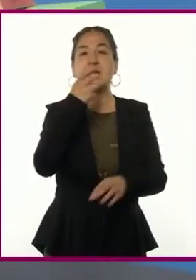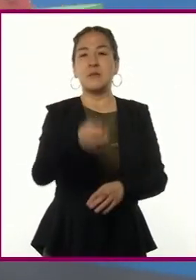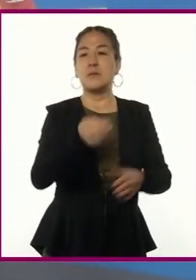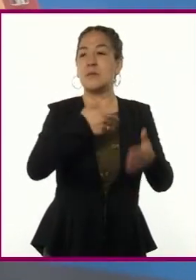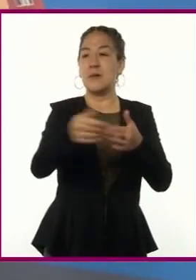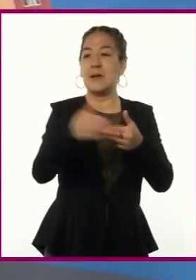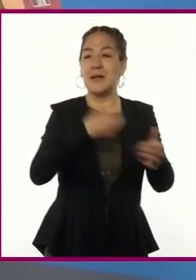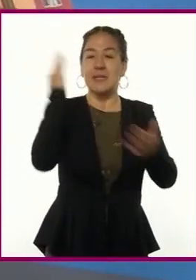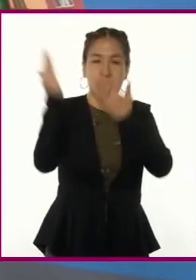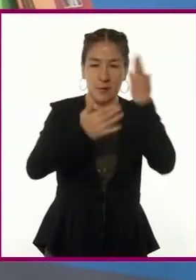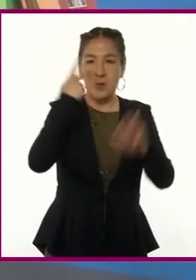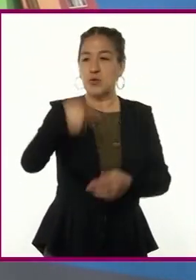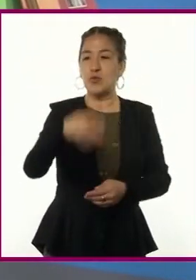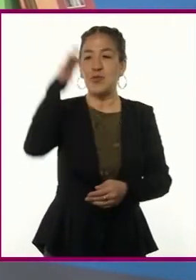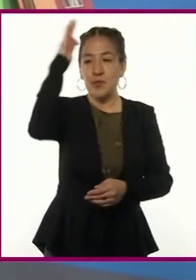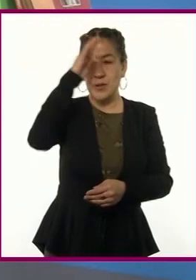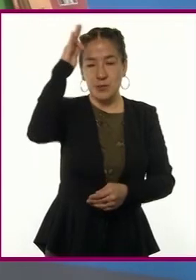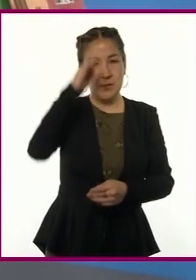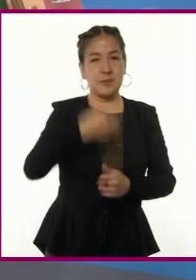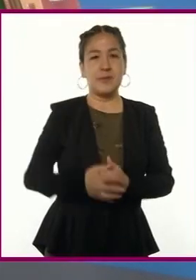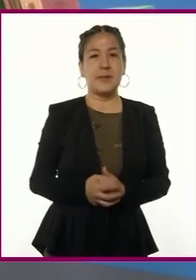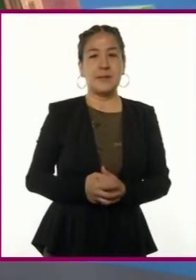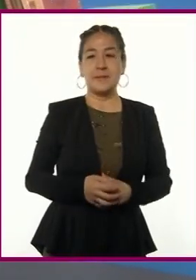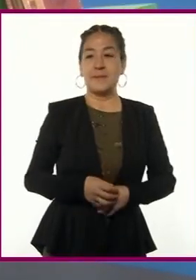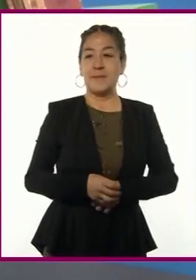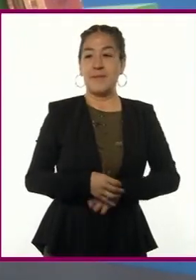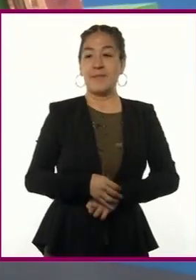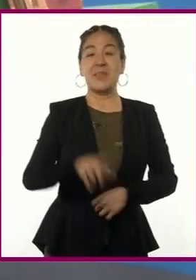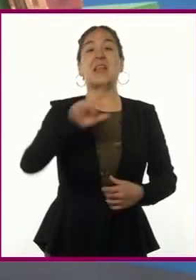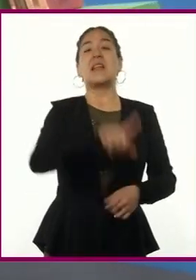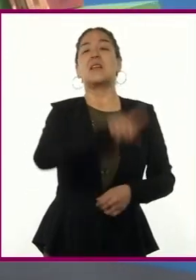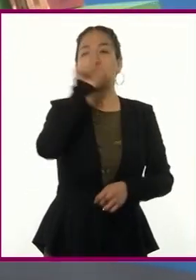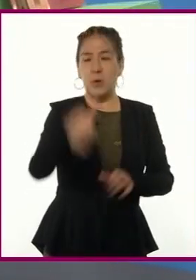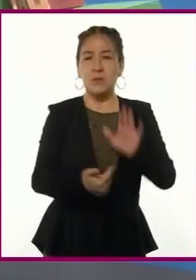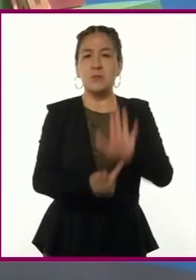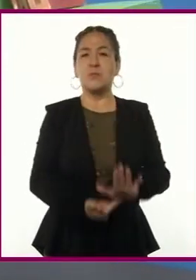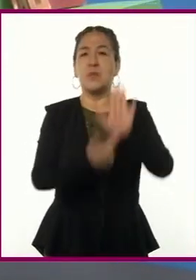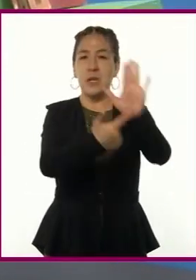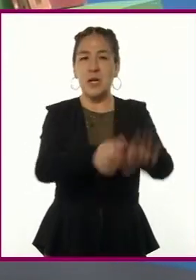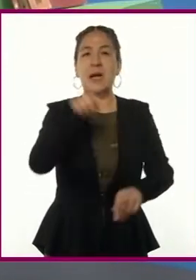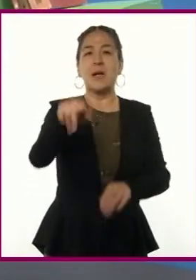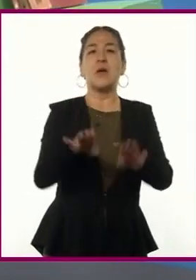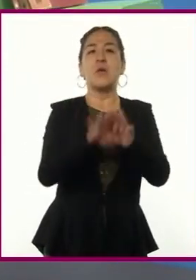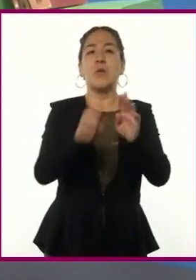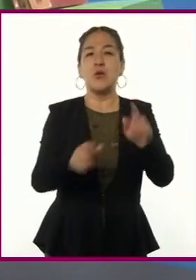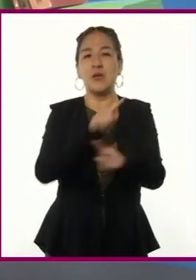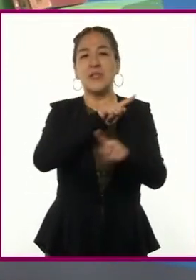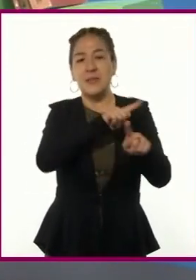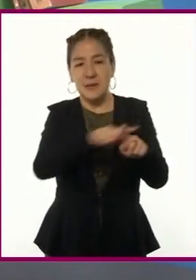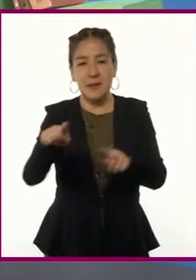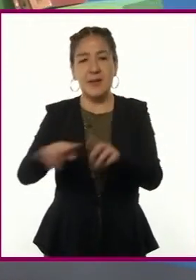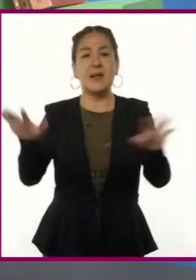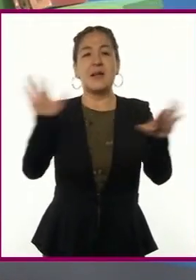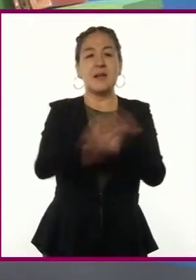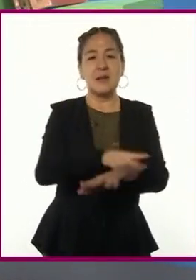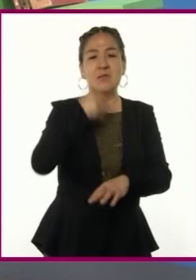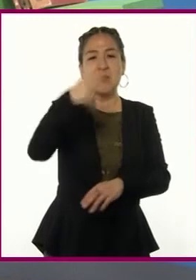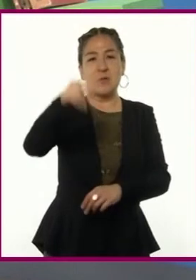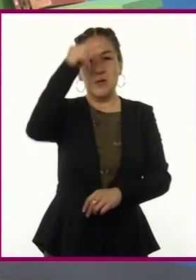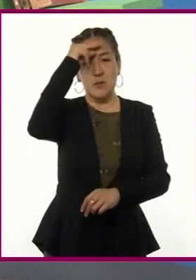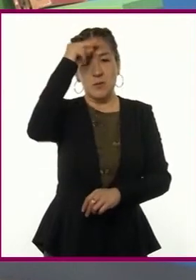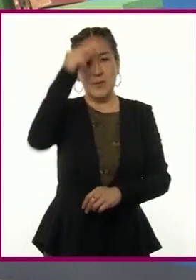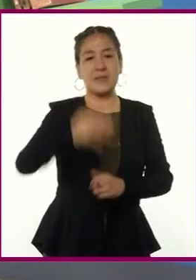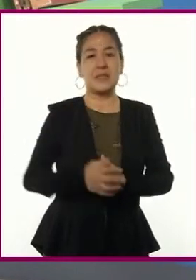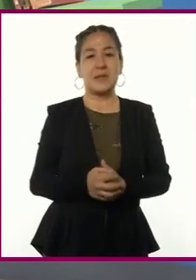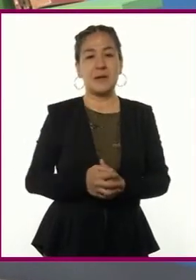moderno estudio de la filosofía. Postulados que demostraron en Europa sus grandes posibilidades intelectuales, derribando